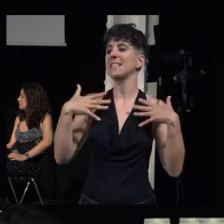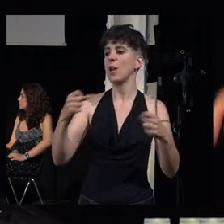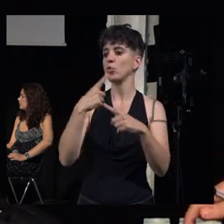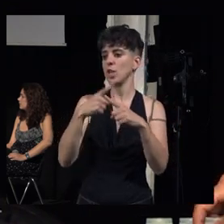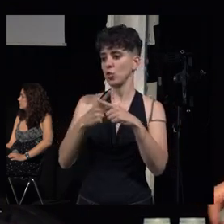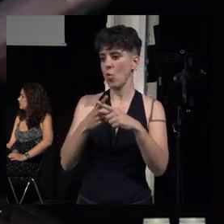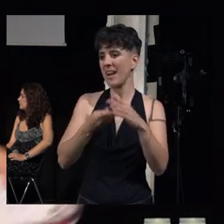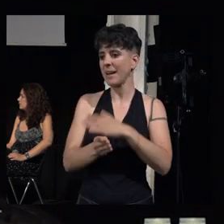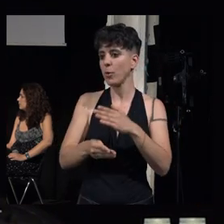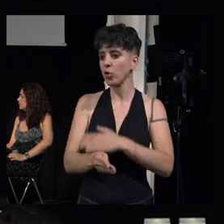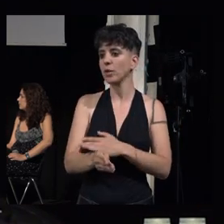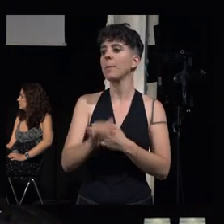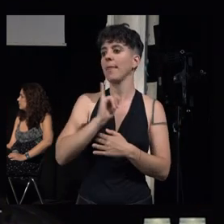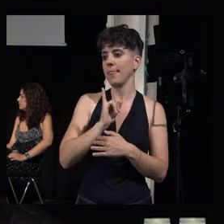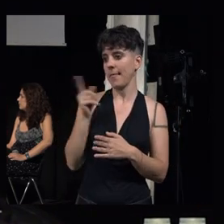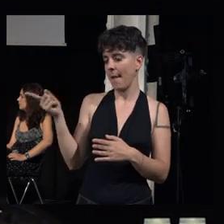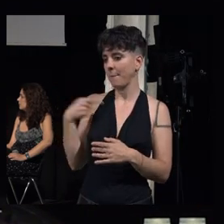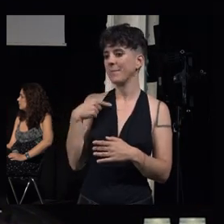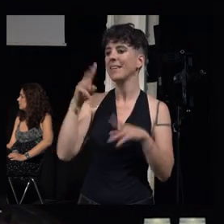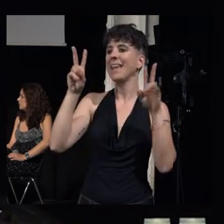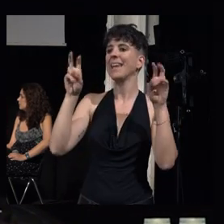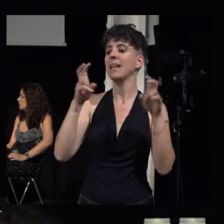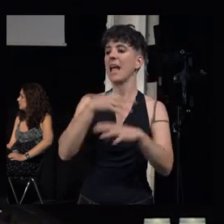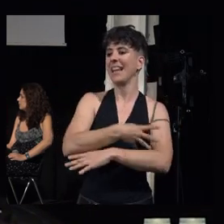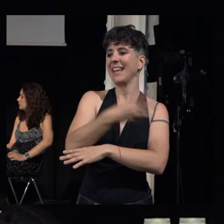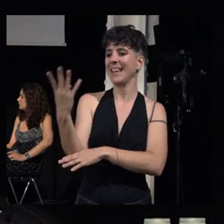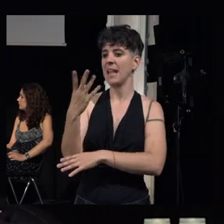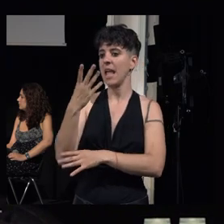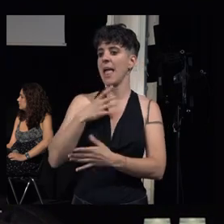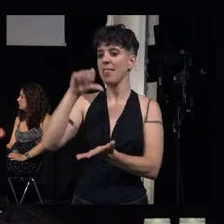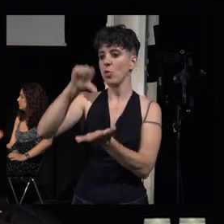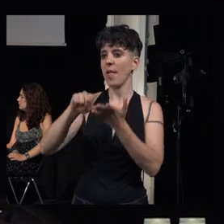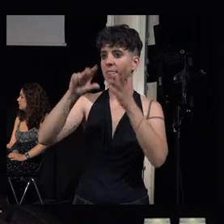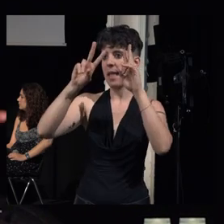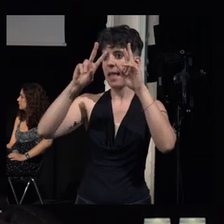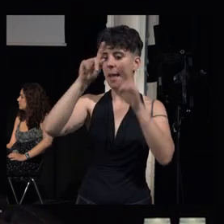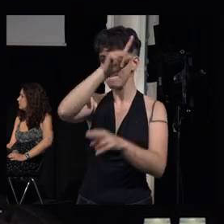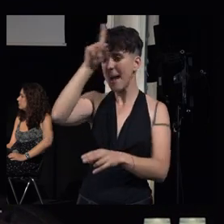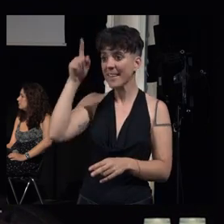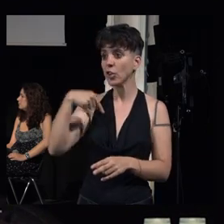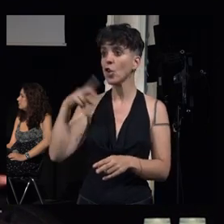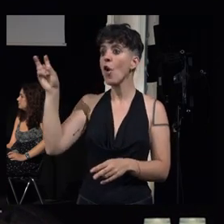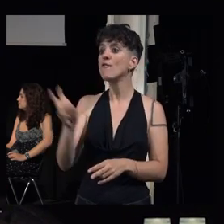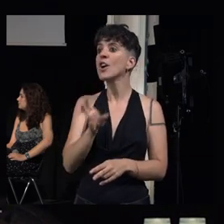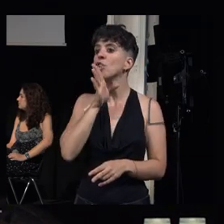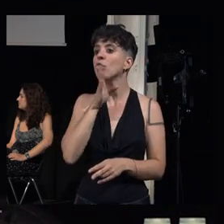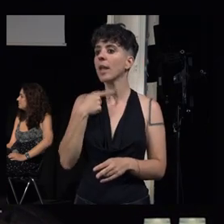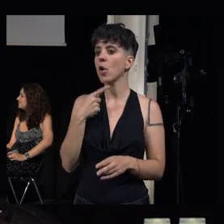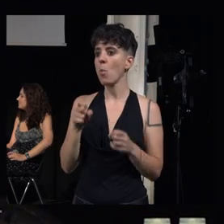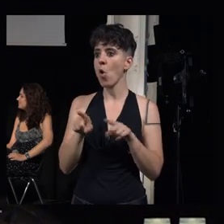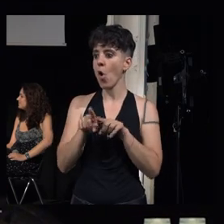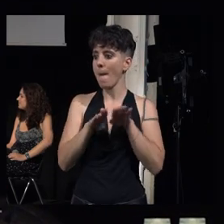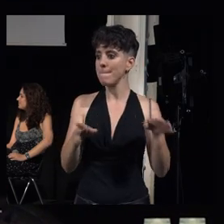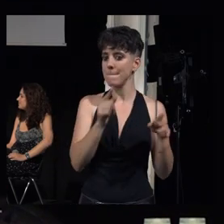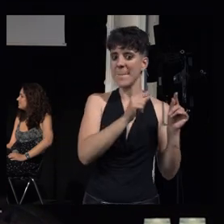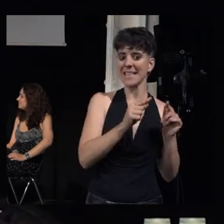derecho a la identidad de las personas TLGBQI del municipio de Madrid, ¿no? Claro, yo vengo ahora de la energía de la otra mesa y a mí esto ahora ya